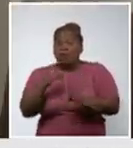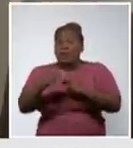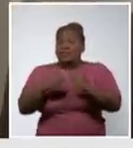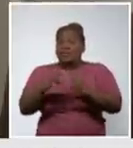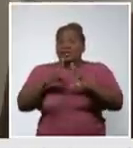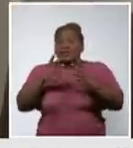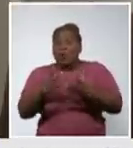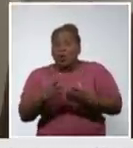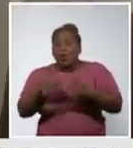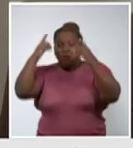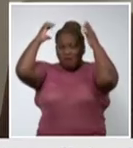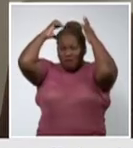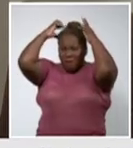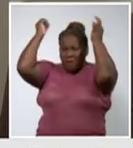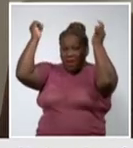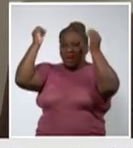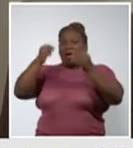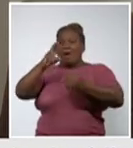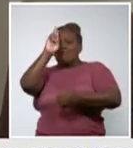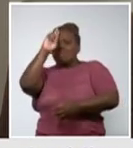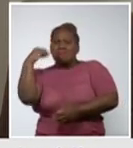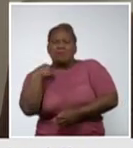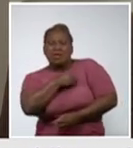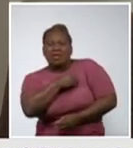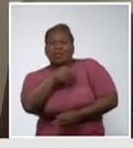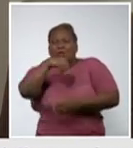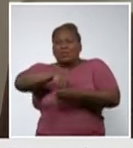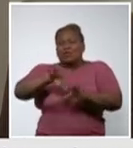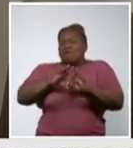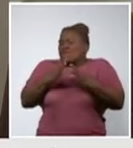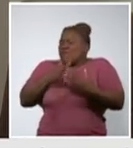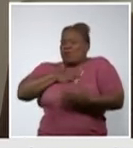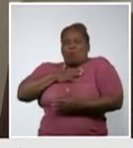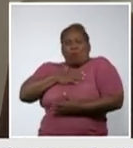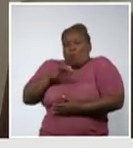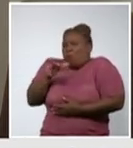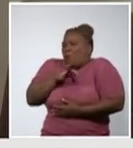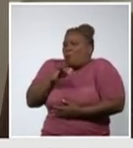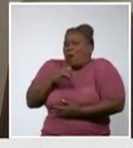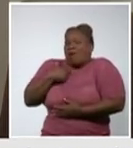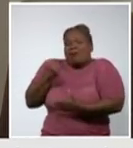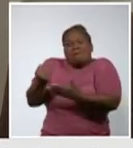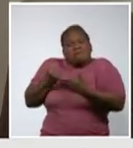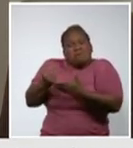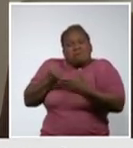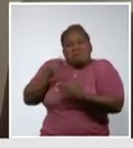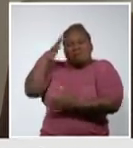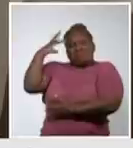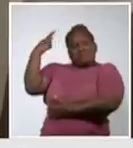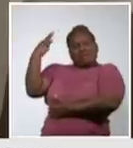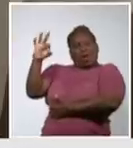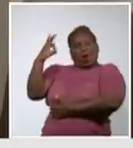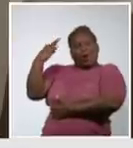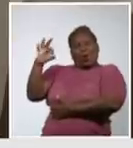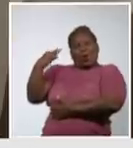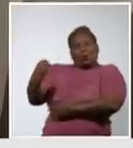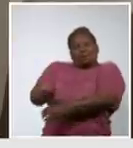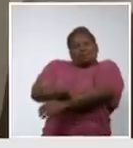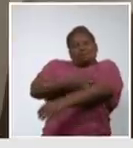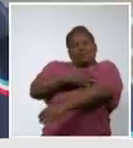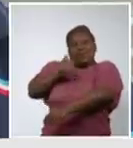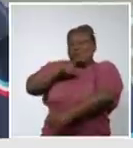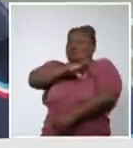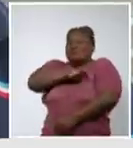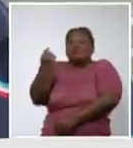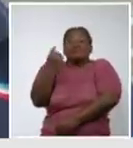eran enfermeros, eran asistentes, eran parte de tu familia, porque te daban mucho apoyo emocional y no me sentí sola